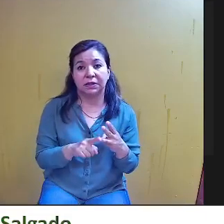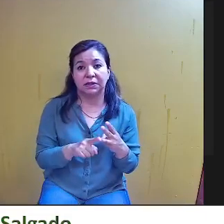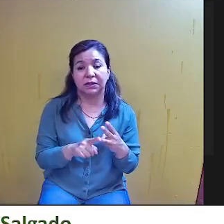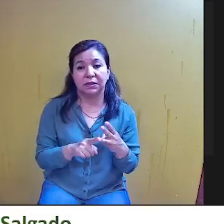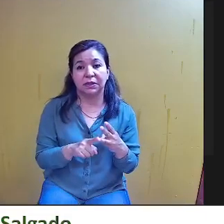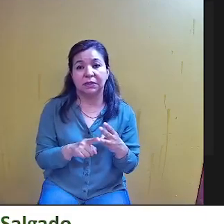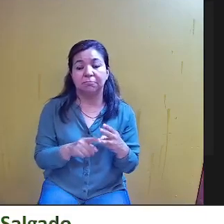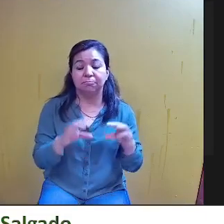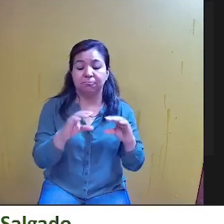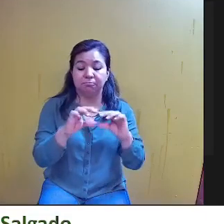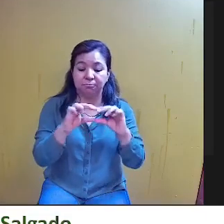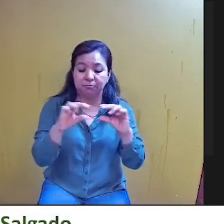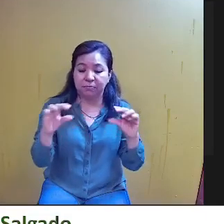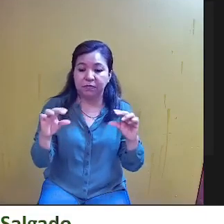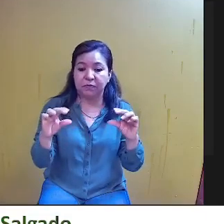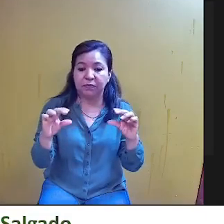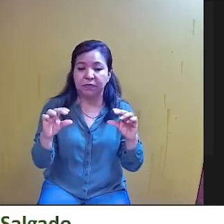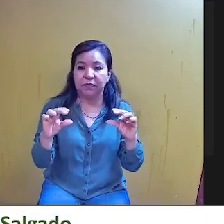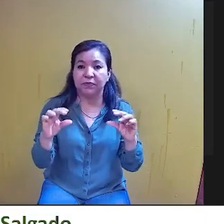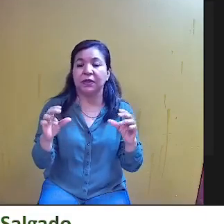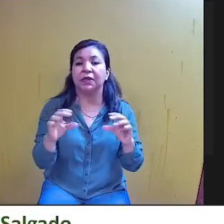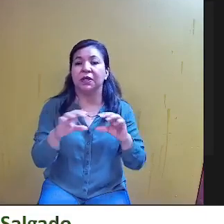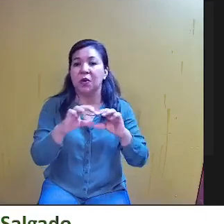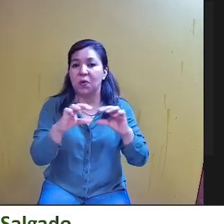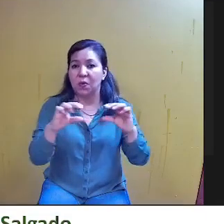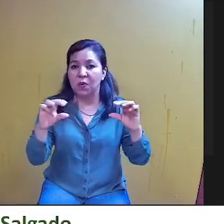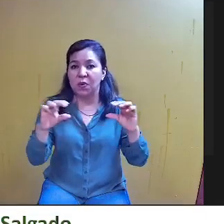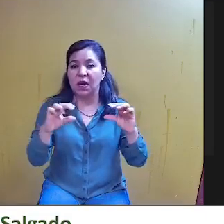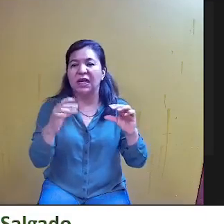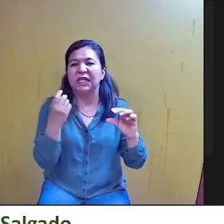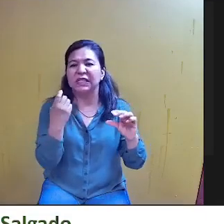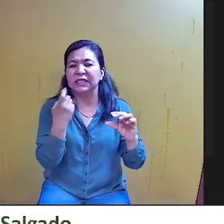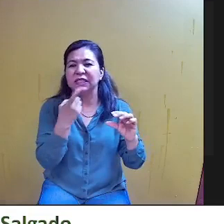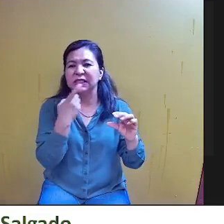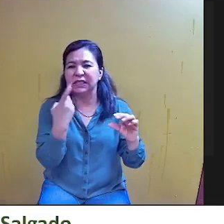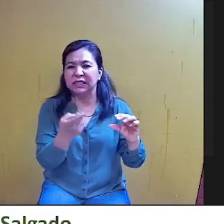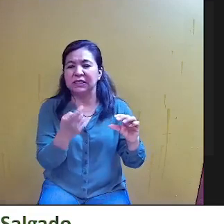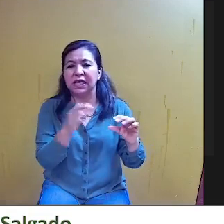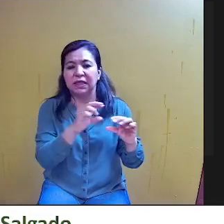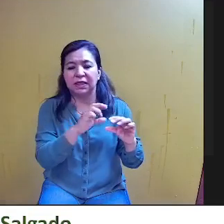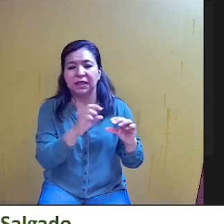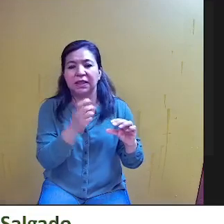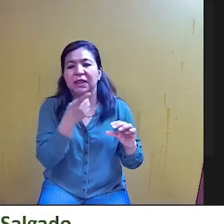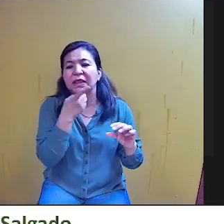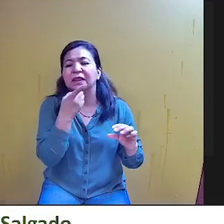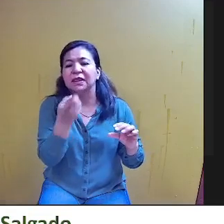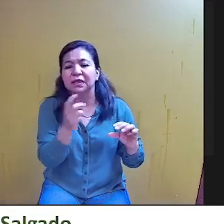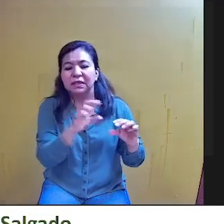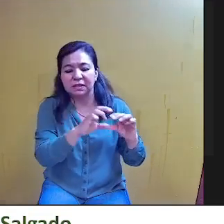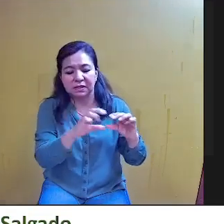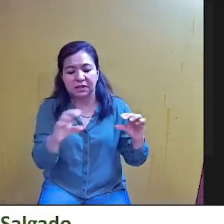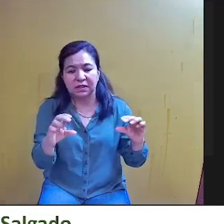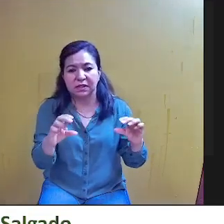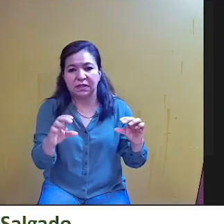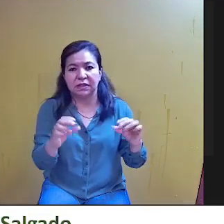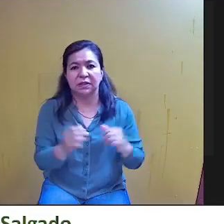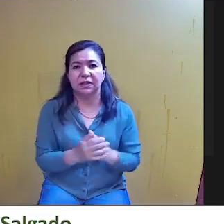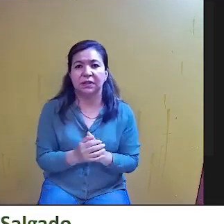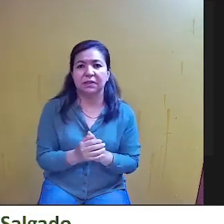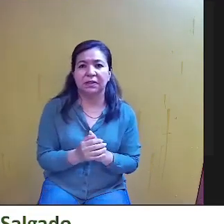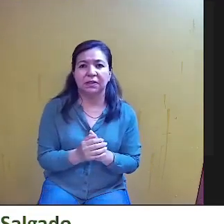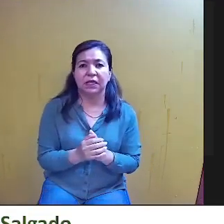coherencia narrativa. Esto se relaciona con el análisis del contexto y de los elementos del promocional que